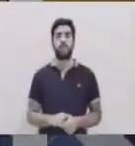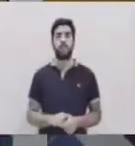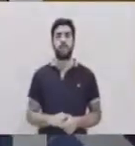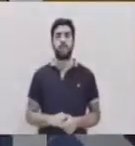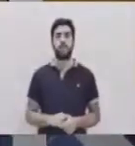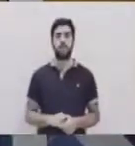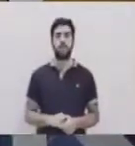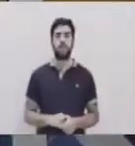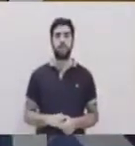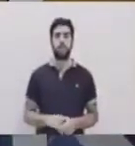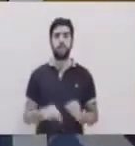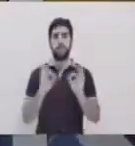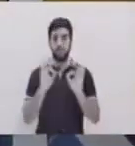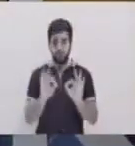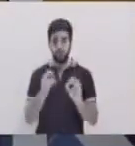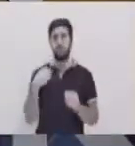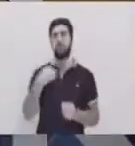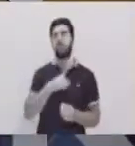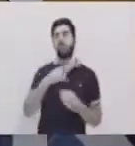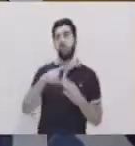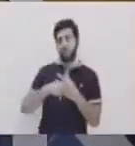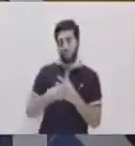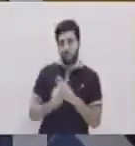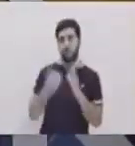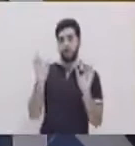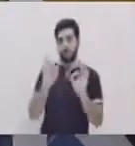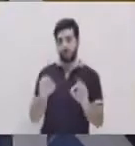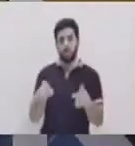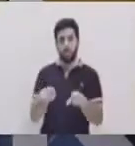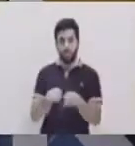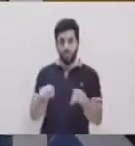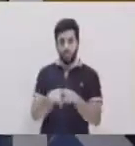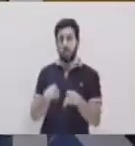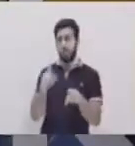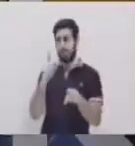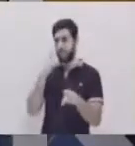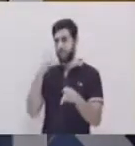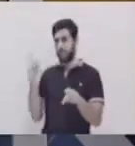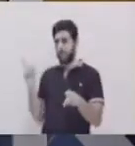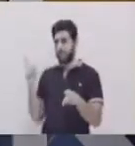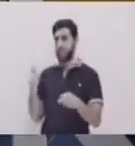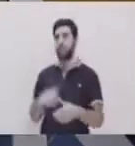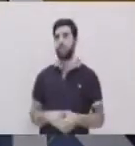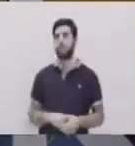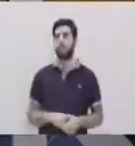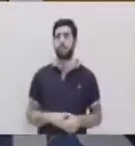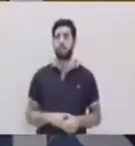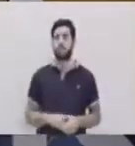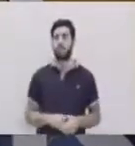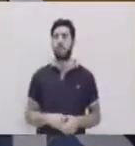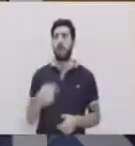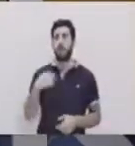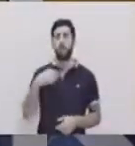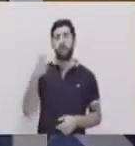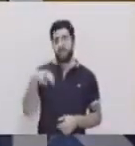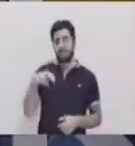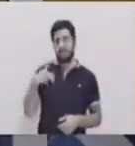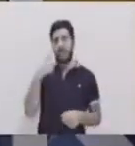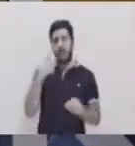obteniendo. Entonces voy a iniciar con esta y voy a cortar de la misma forma, manera de obtener un círculo.